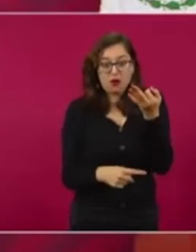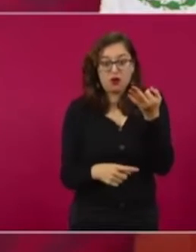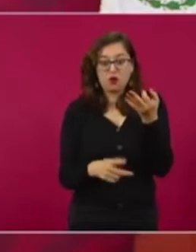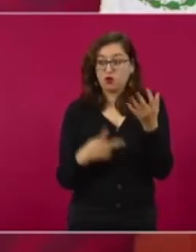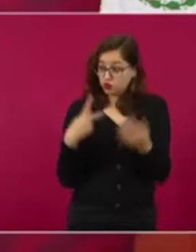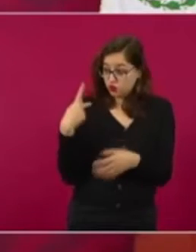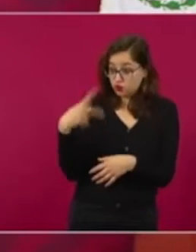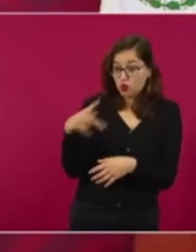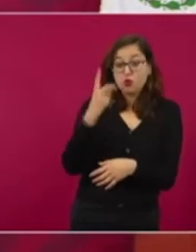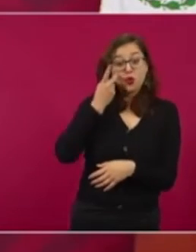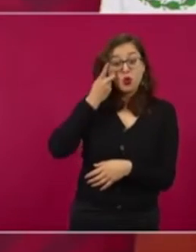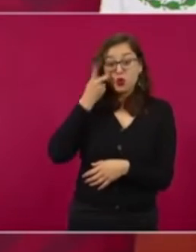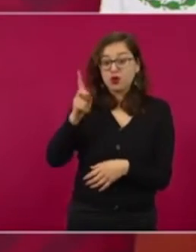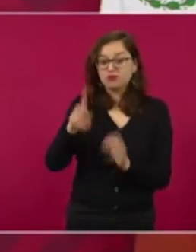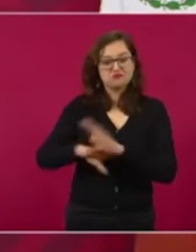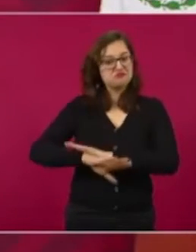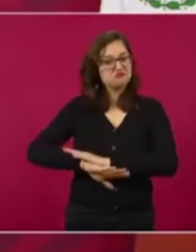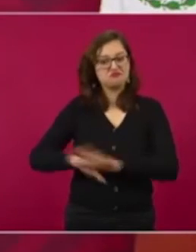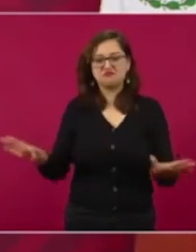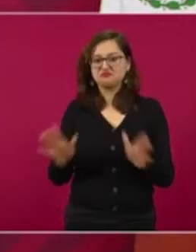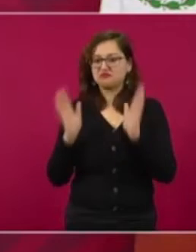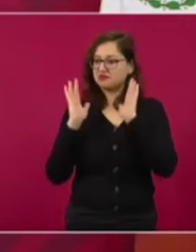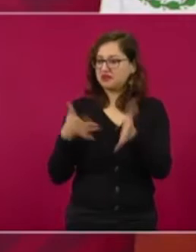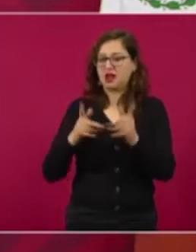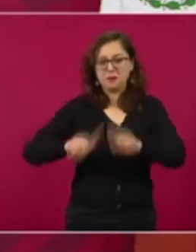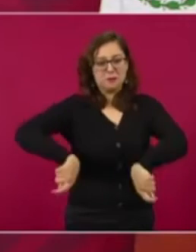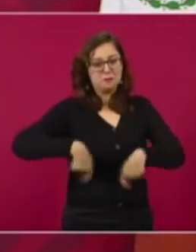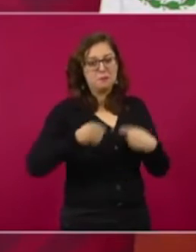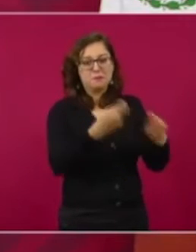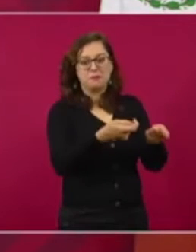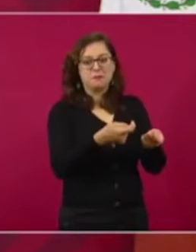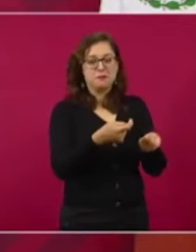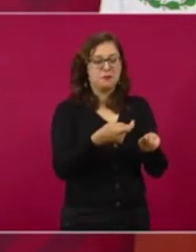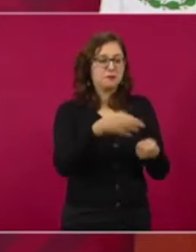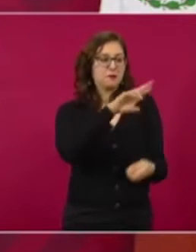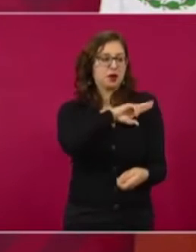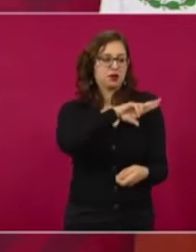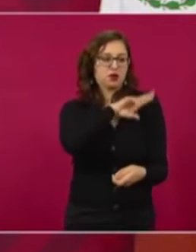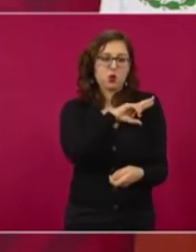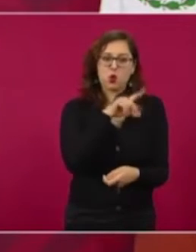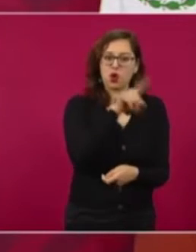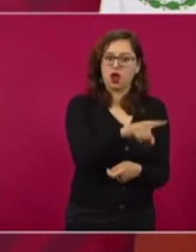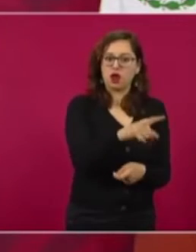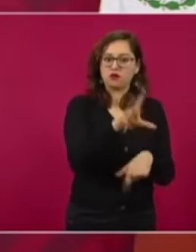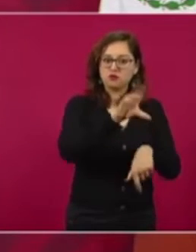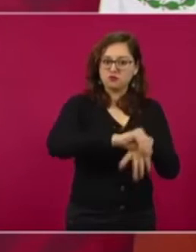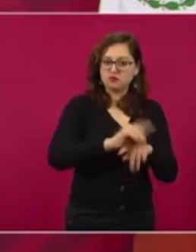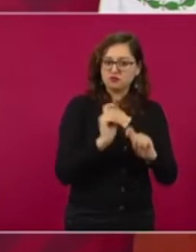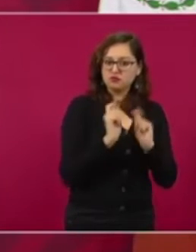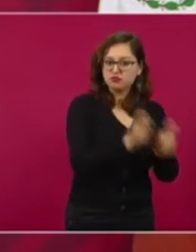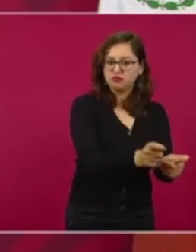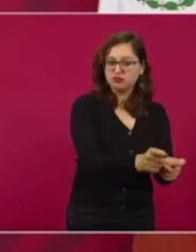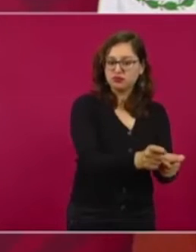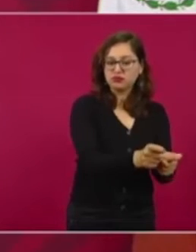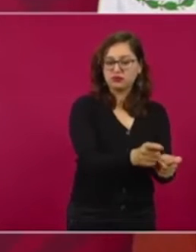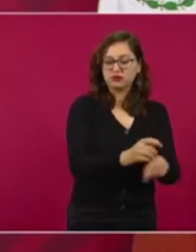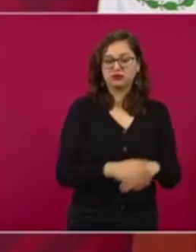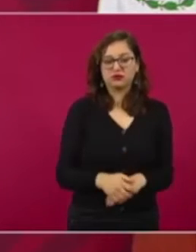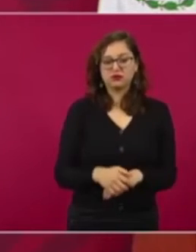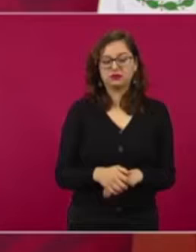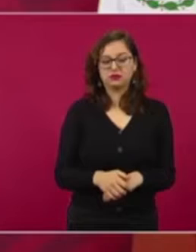de sus ejidos, de sus pequeñas propiedades, ya estaba concesionado, ya está concesionado.